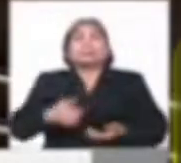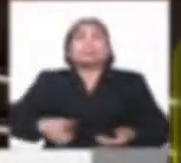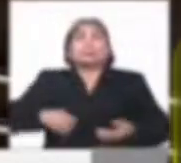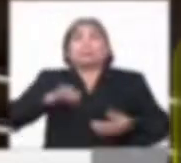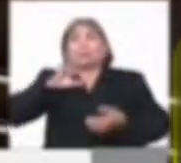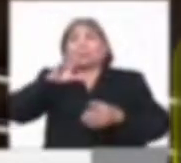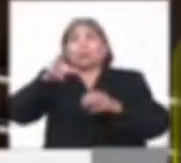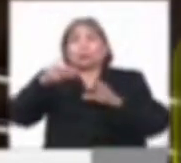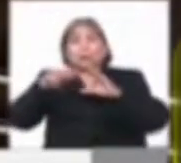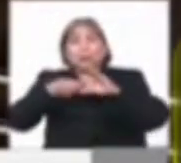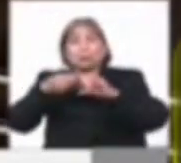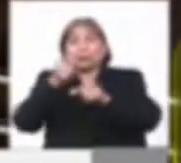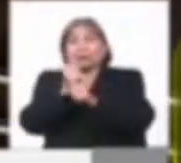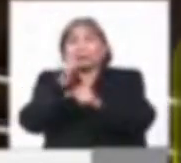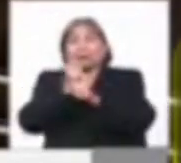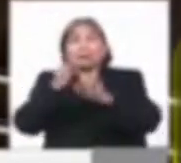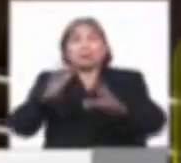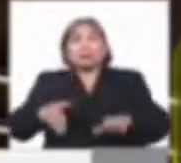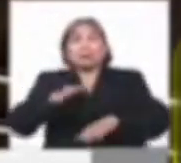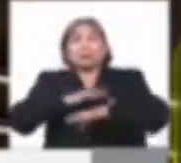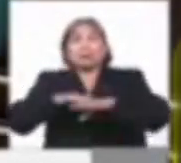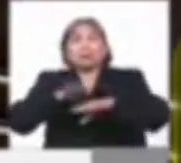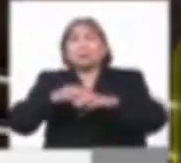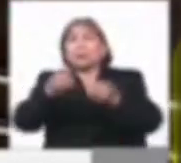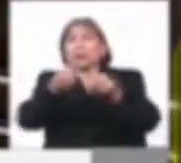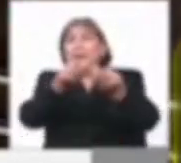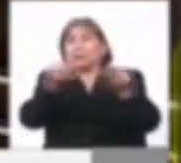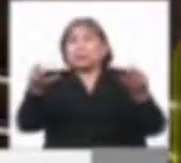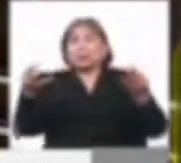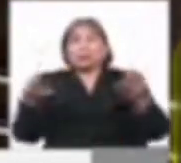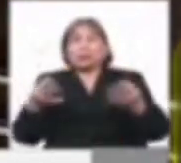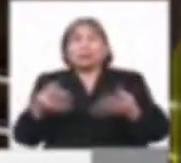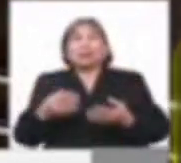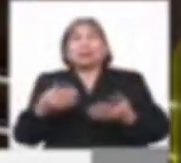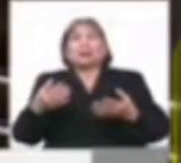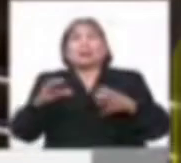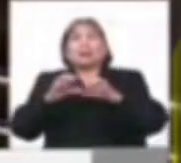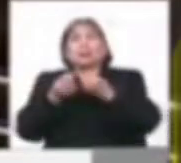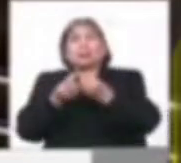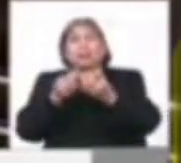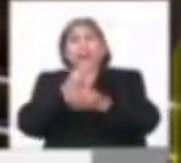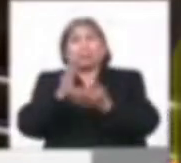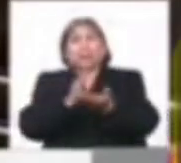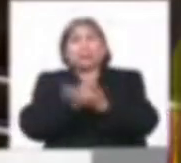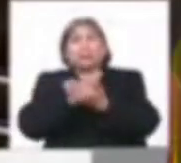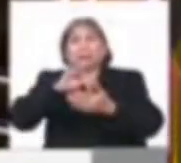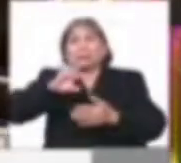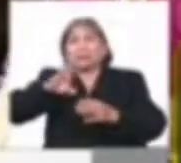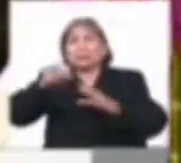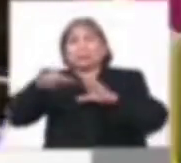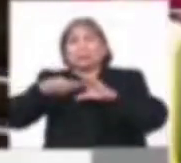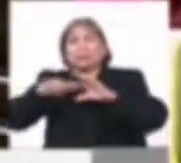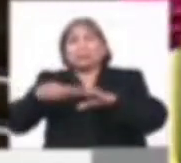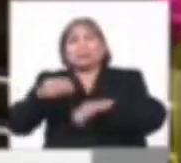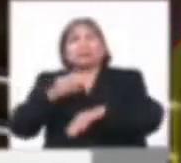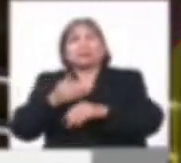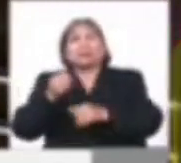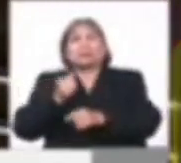de funcionarios. ¿Cuántos aquí partidos tienen problemas con corrupción de